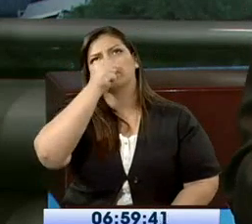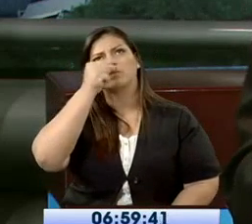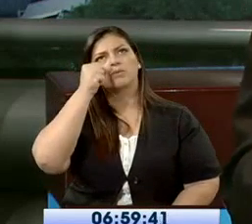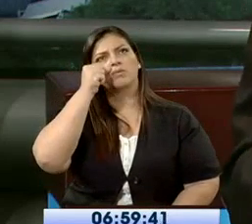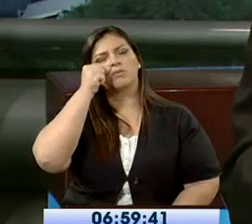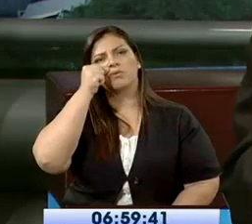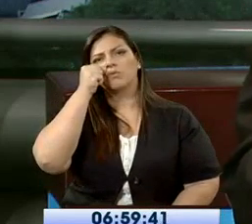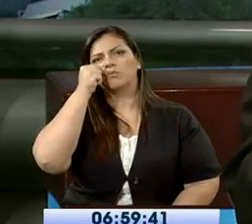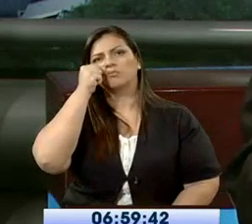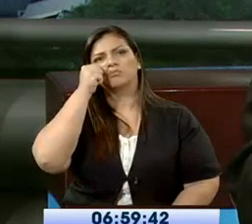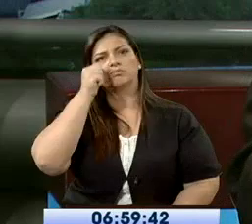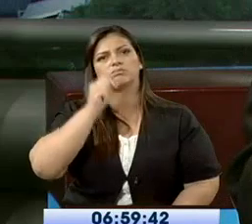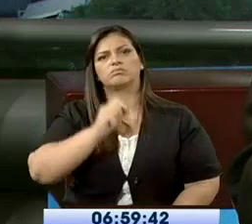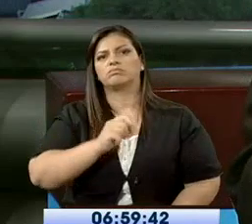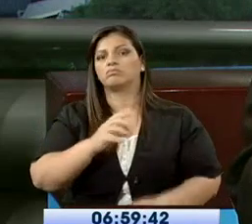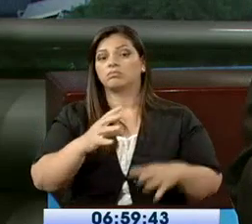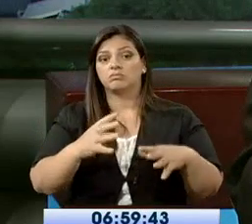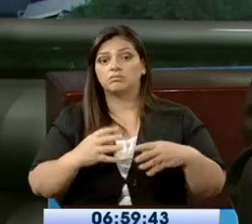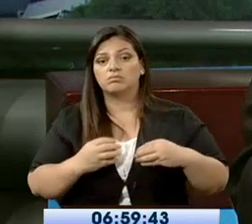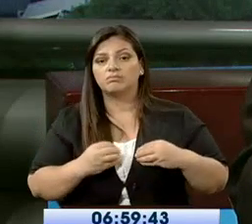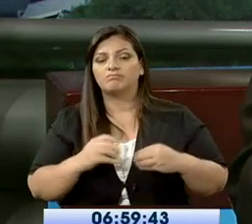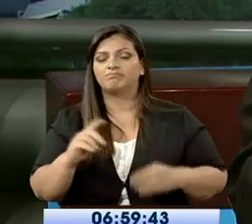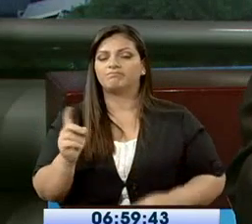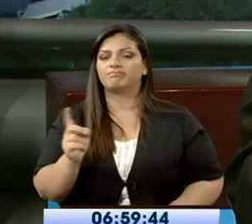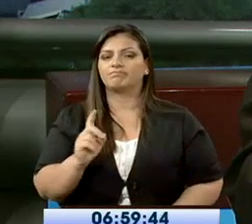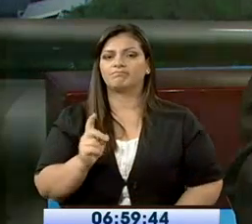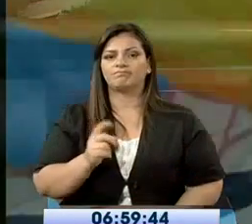de estupefacientes.